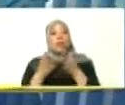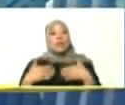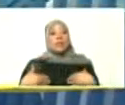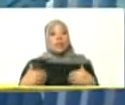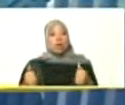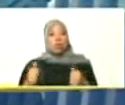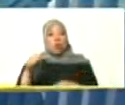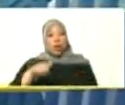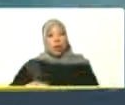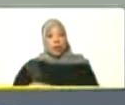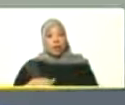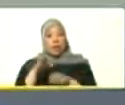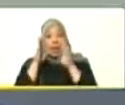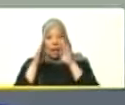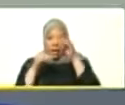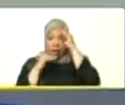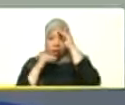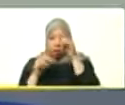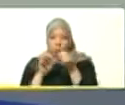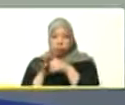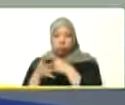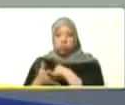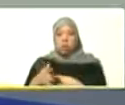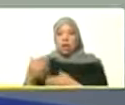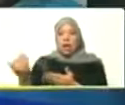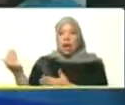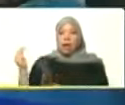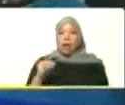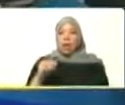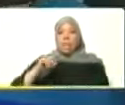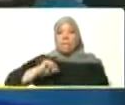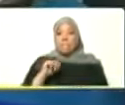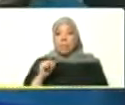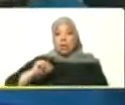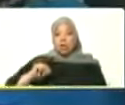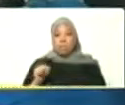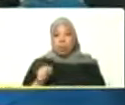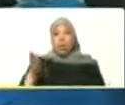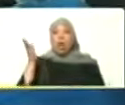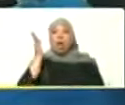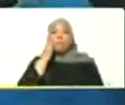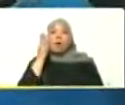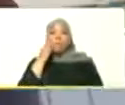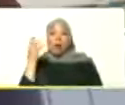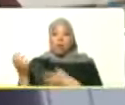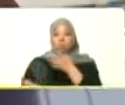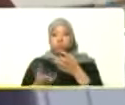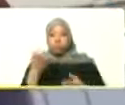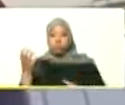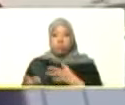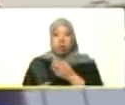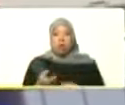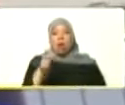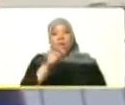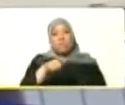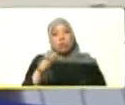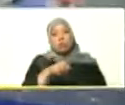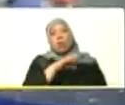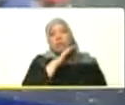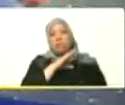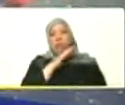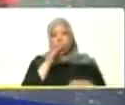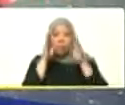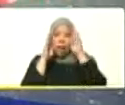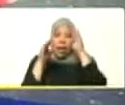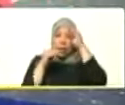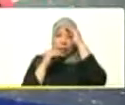a atender a todos los enfermos, a recibir a los médicos, a los policías, a las madres cocineras que atendieron a todas esas personas durante el